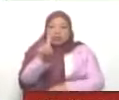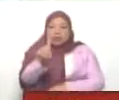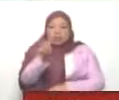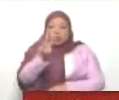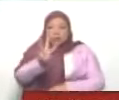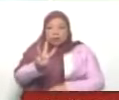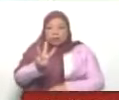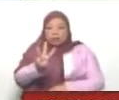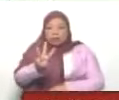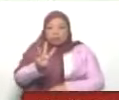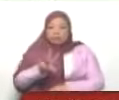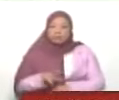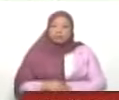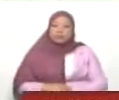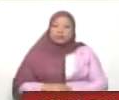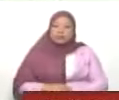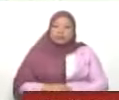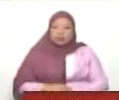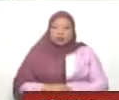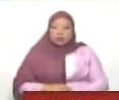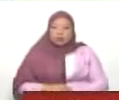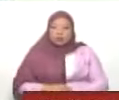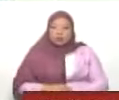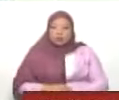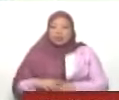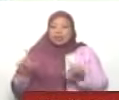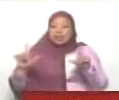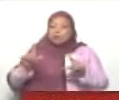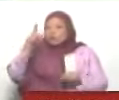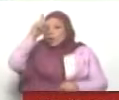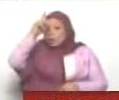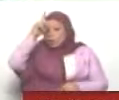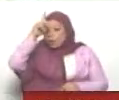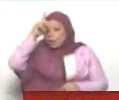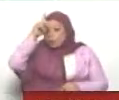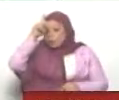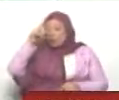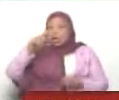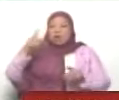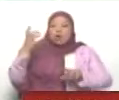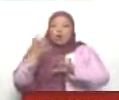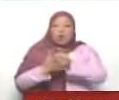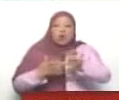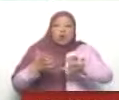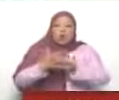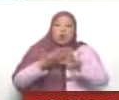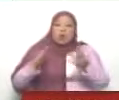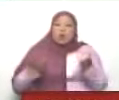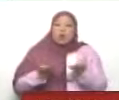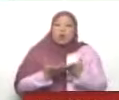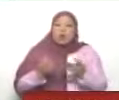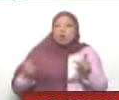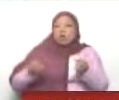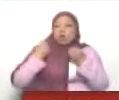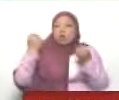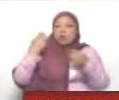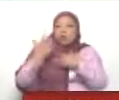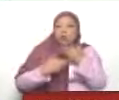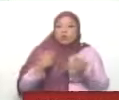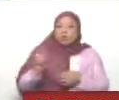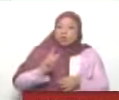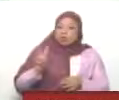Entonces tiene una campaña diciendo que todos los crímenes que se cometen en el mundo hoy los